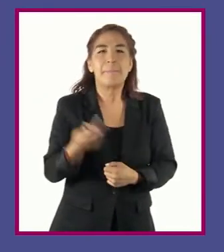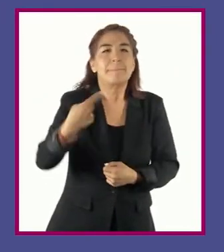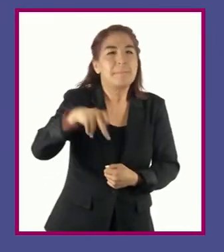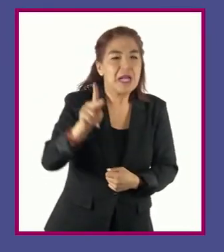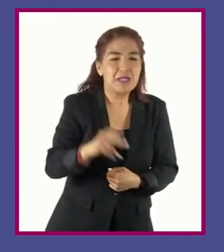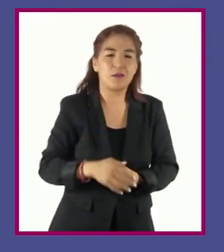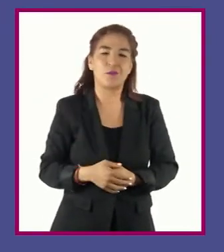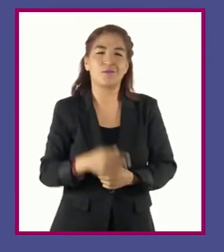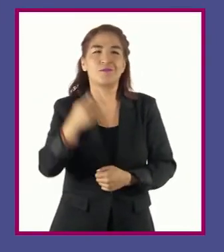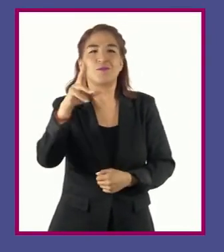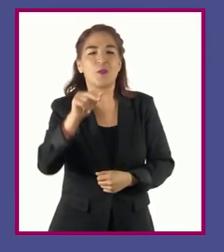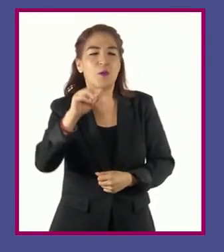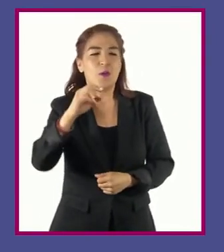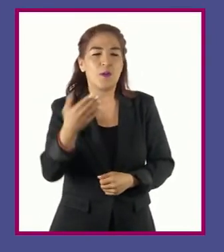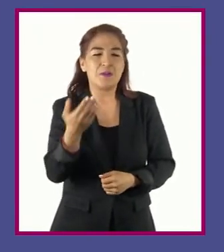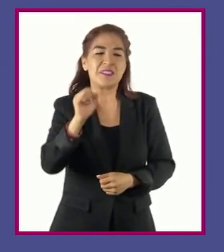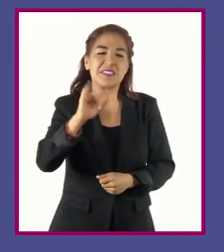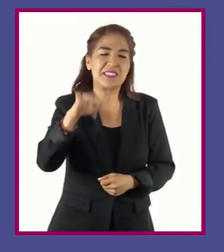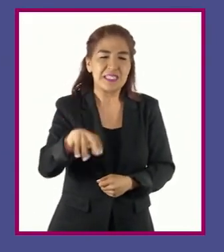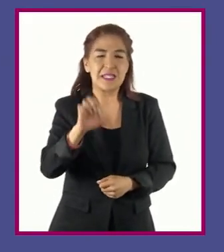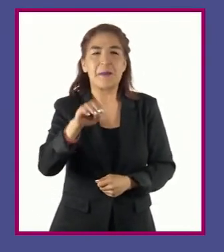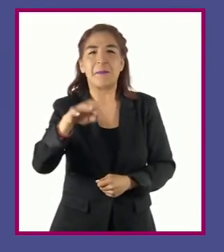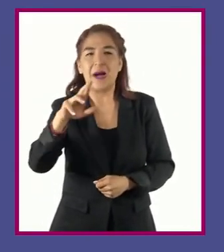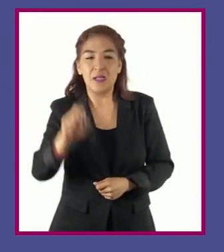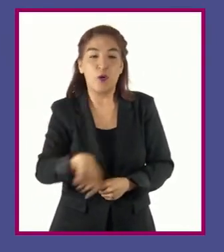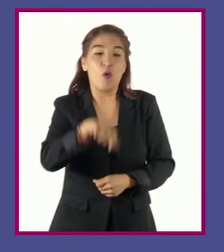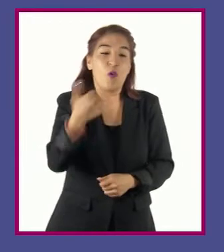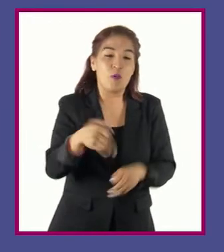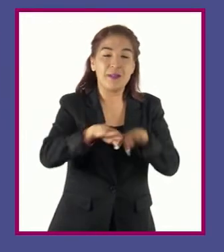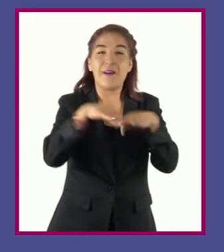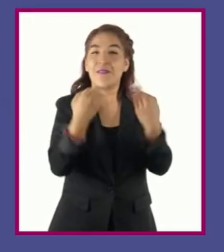no obstante, sin embargo, de otro modo,